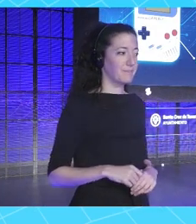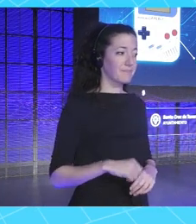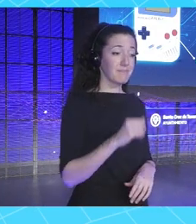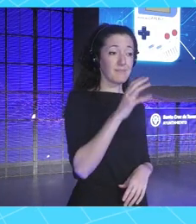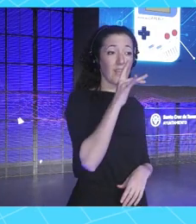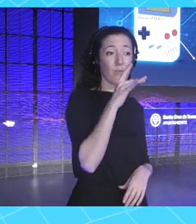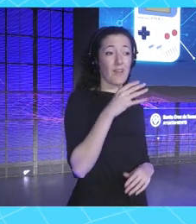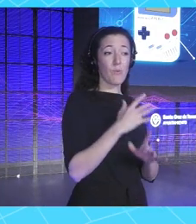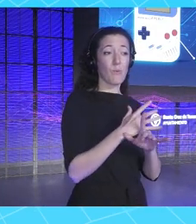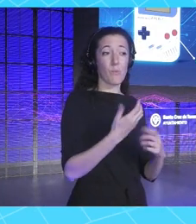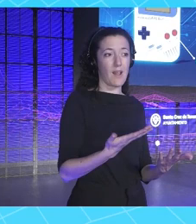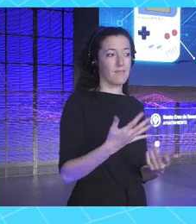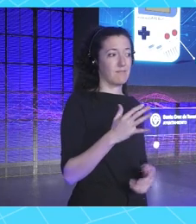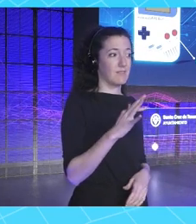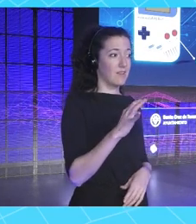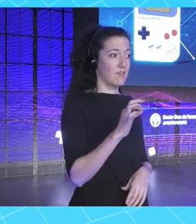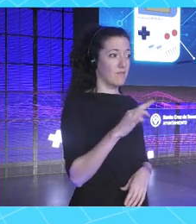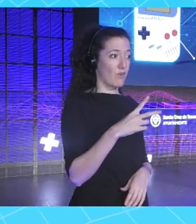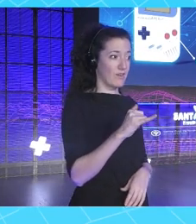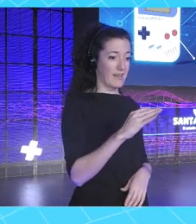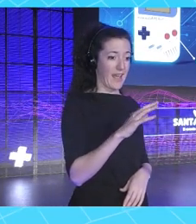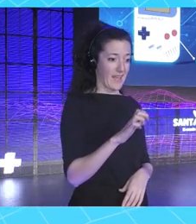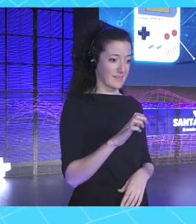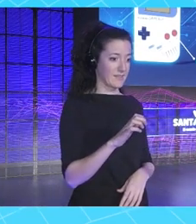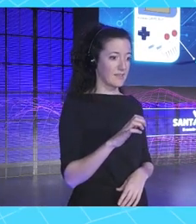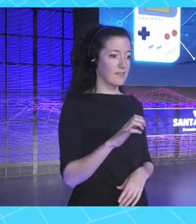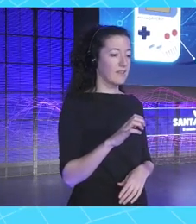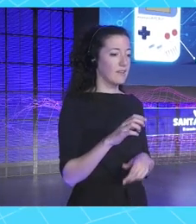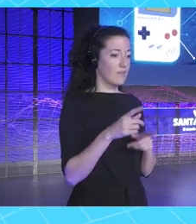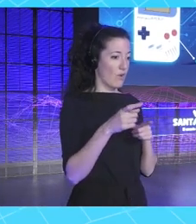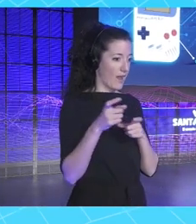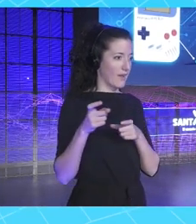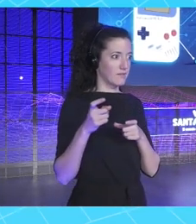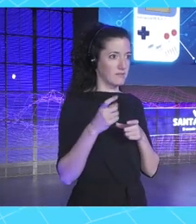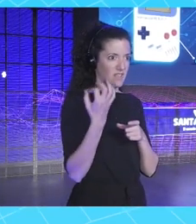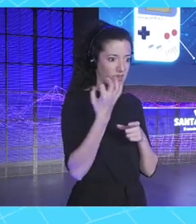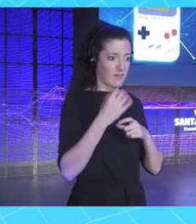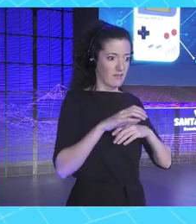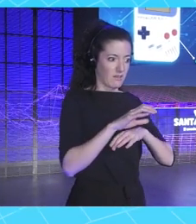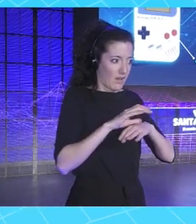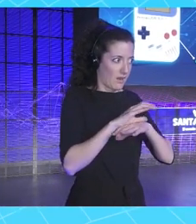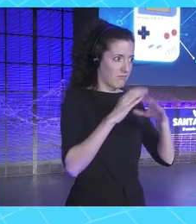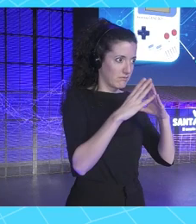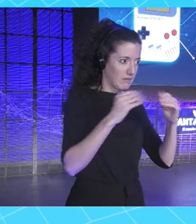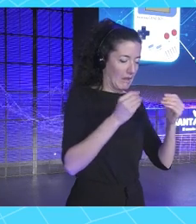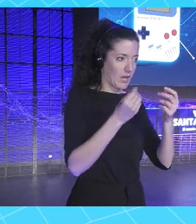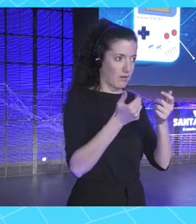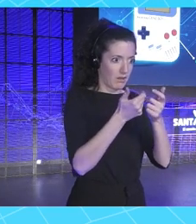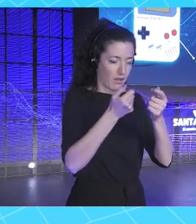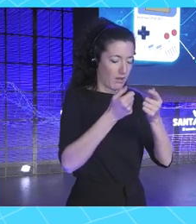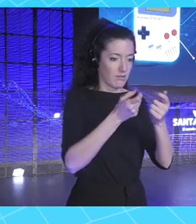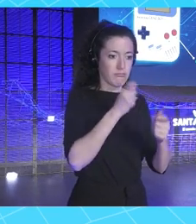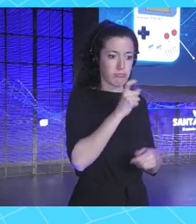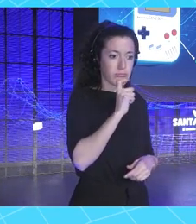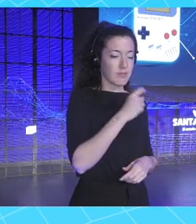al fortnite que necesitas una carrera Universitaria y 50 dedos para jugar a eso tiré es espectacular lo he intentado muchas veces